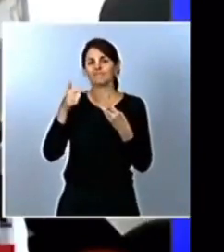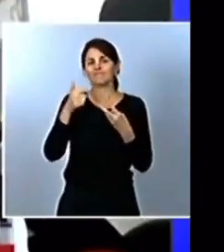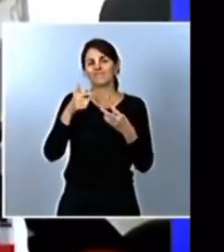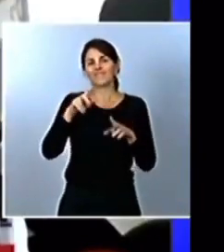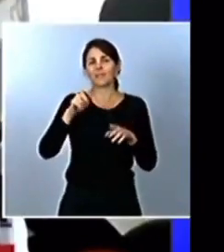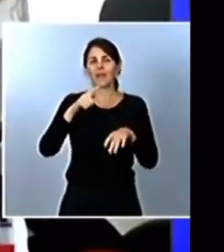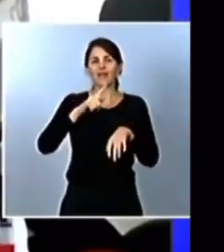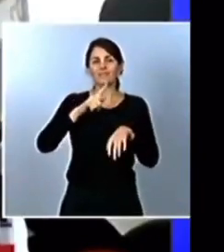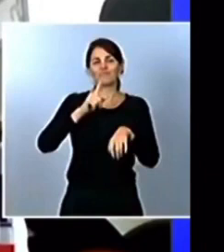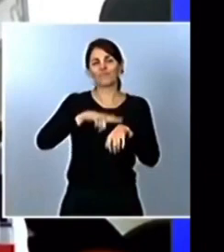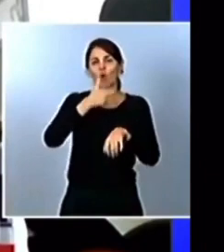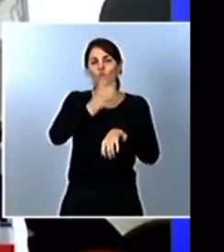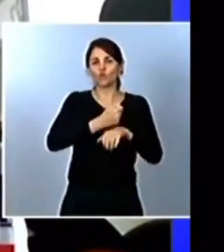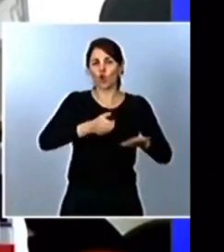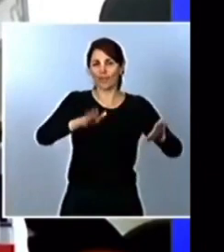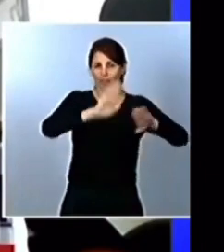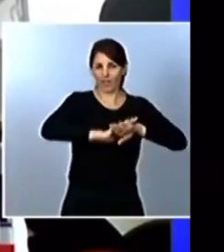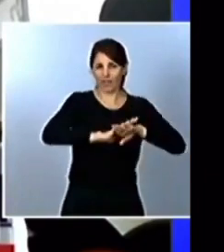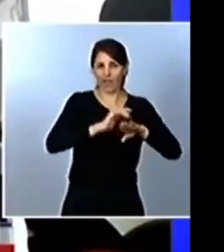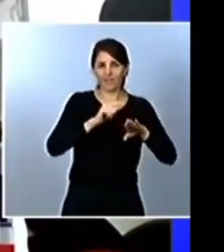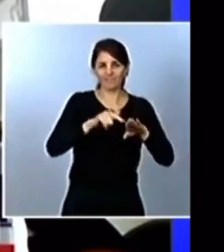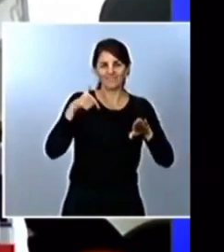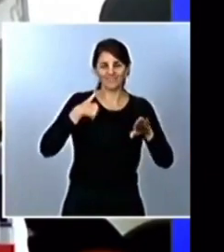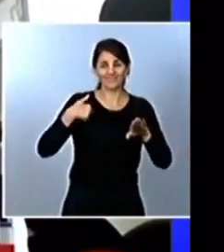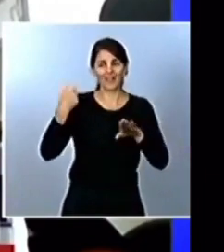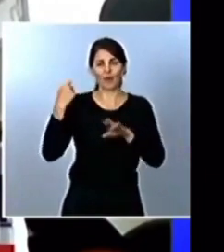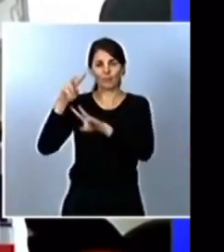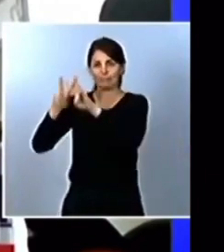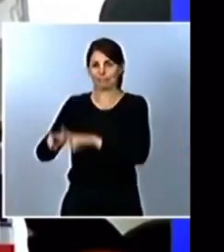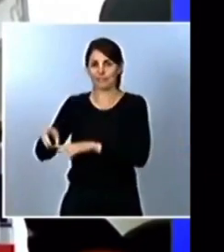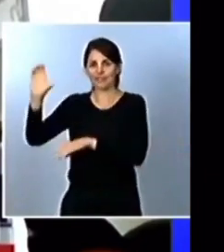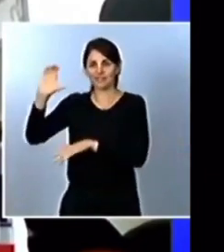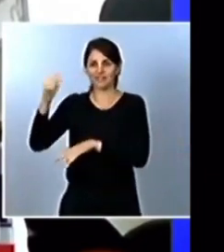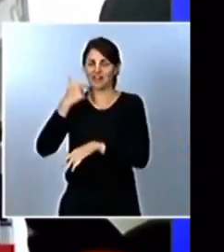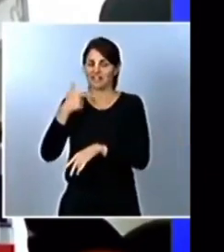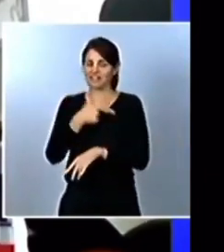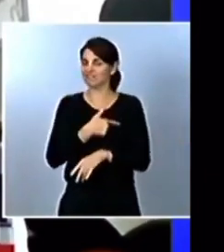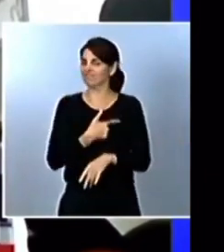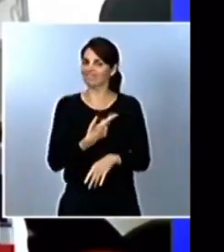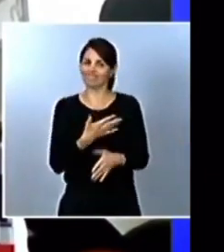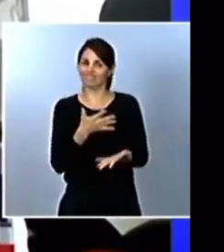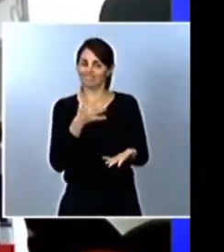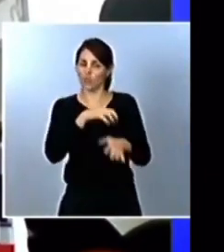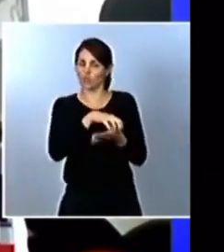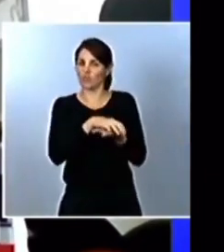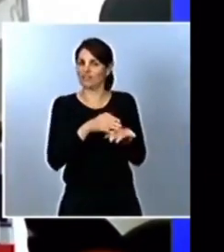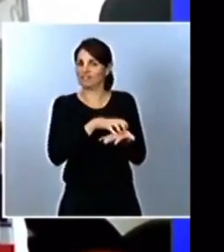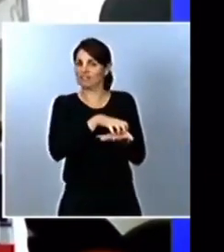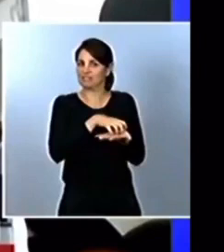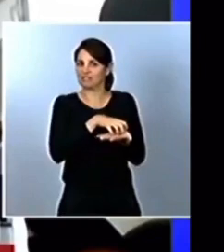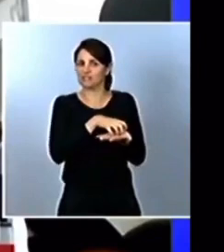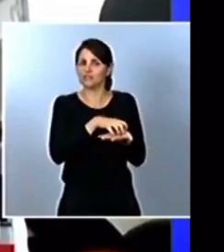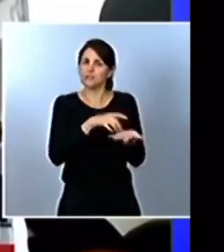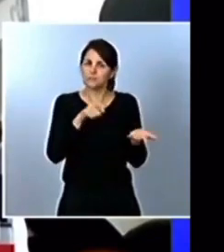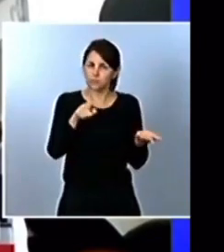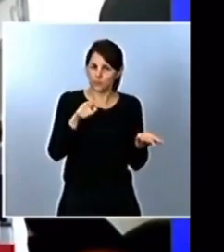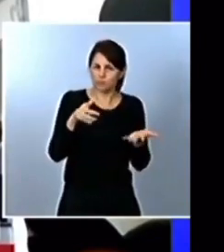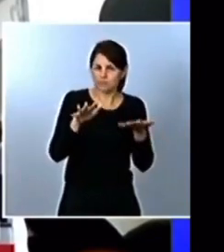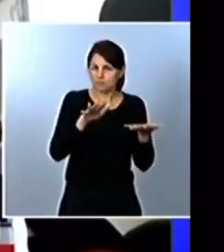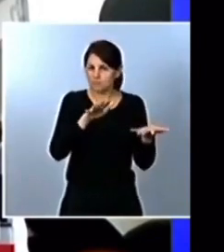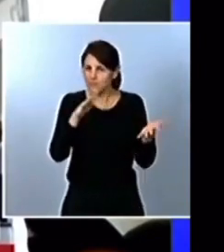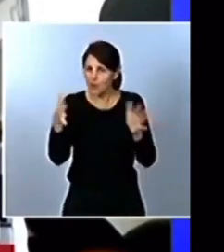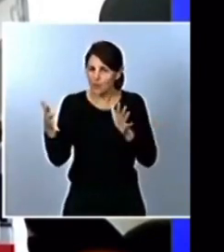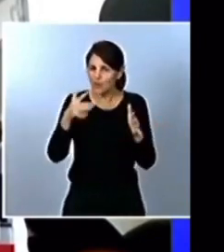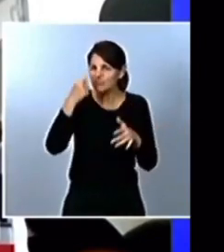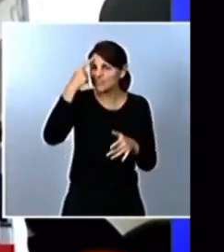reducir la incidencia epidemiológica. No sé si usted tiene más o menos calibrado cuál puede ser